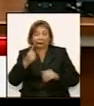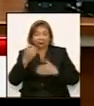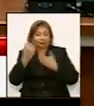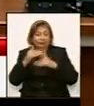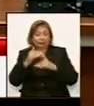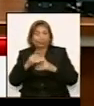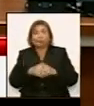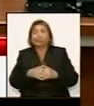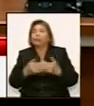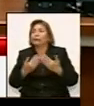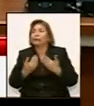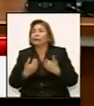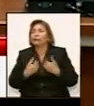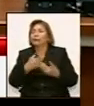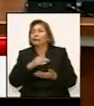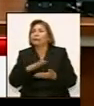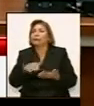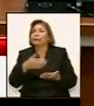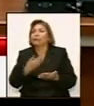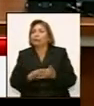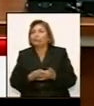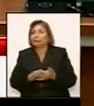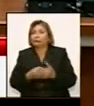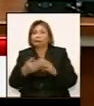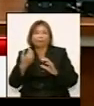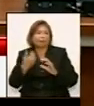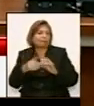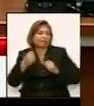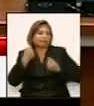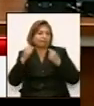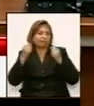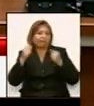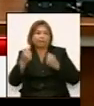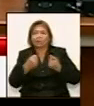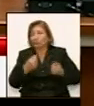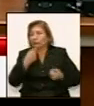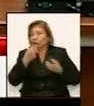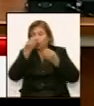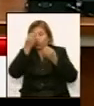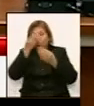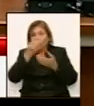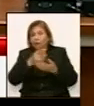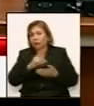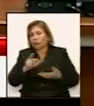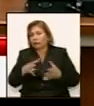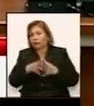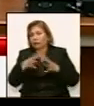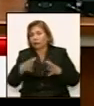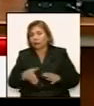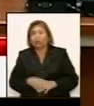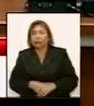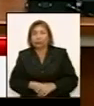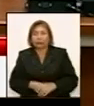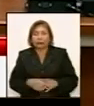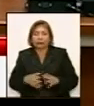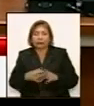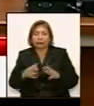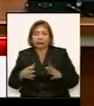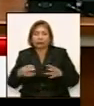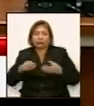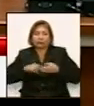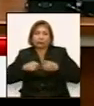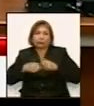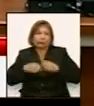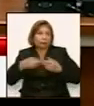que tienen para, en general, para evitar que la violencia sea difundida. El caso de Nueva Zelanda creo que es uno de los más dramáticos